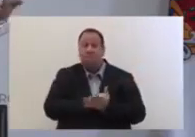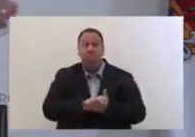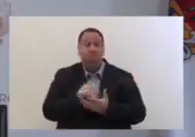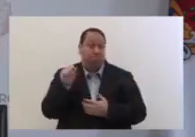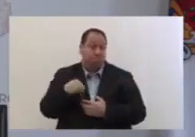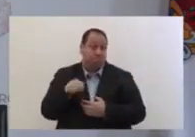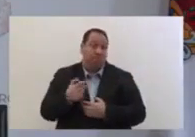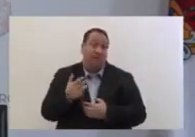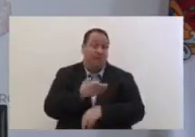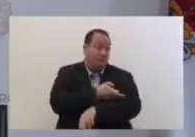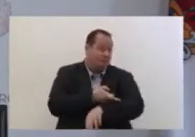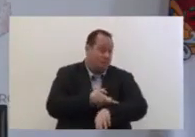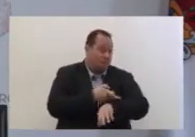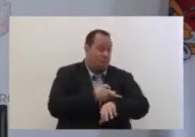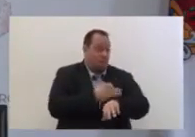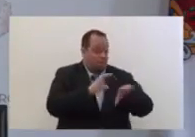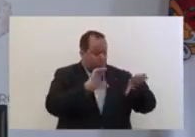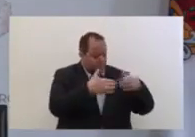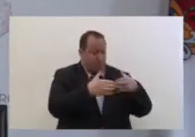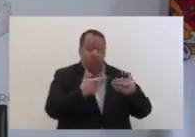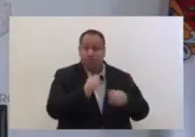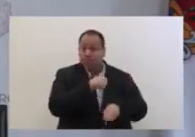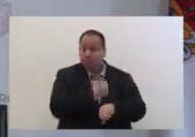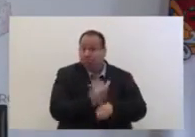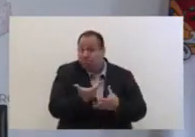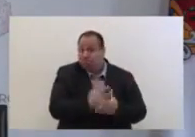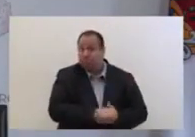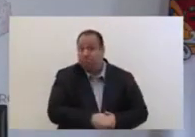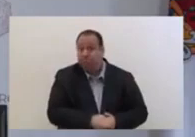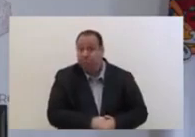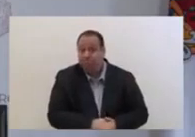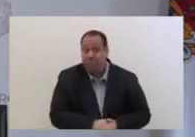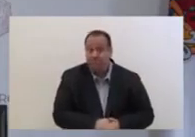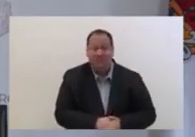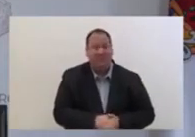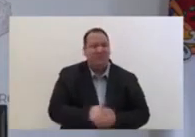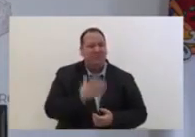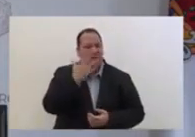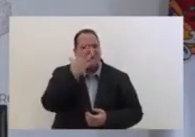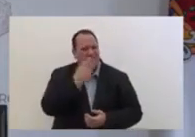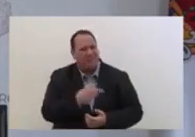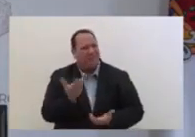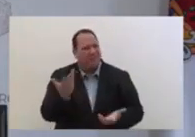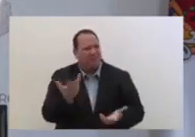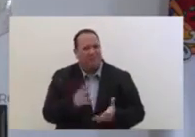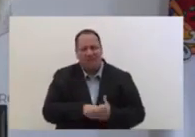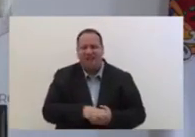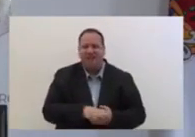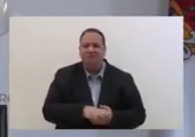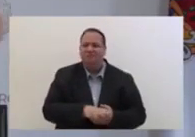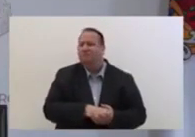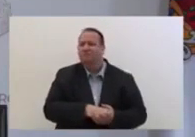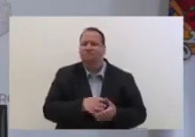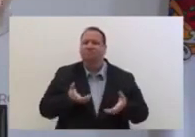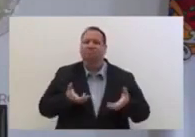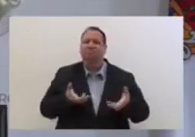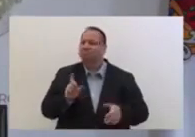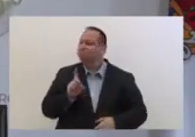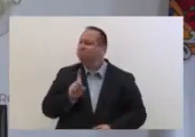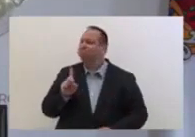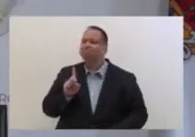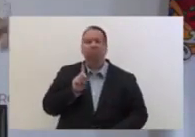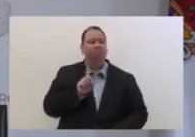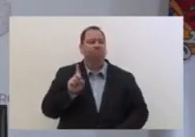aquí formé a mi familia, ¿no? Y bueno, es muy bonito el poder caminar por las